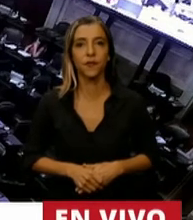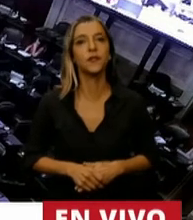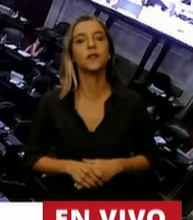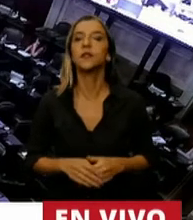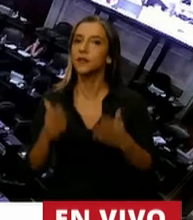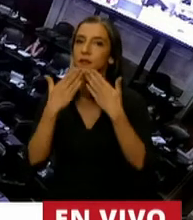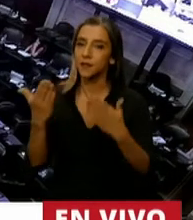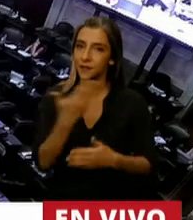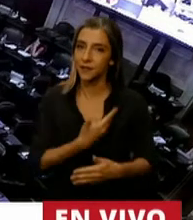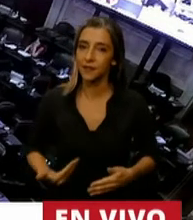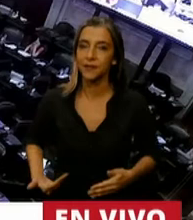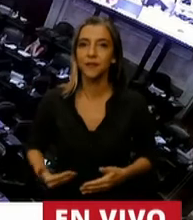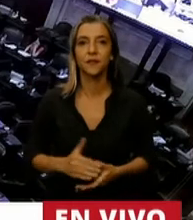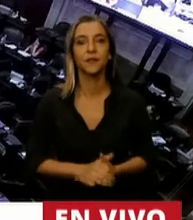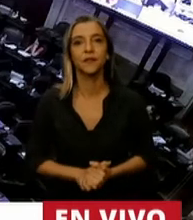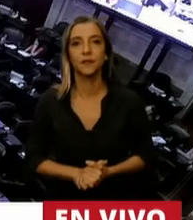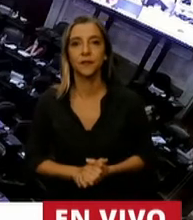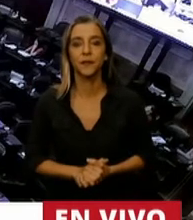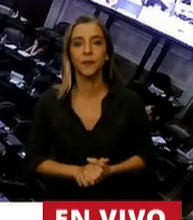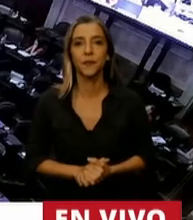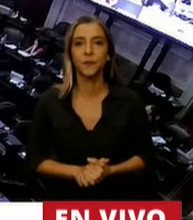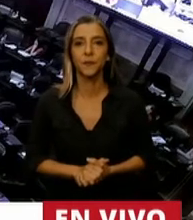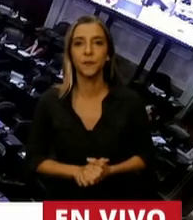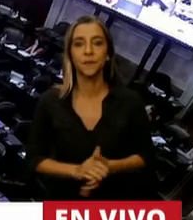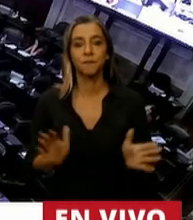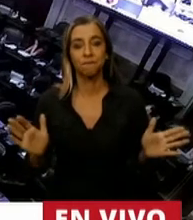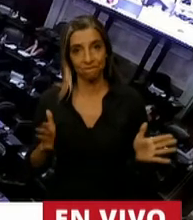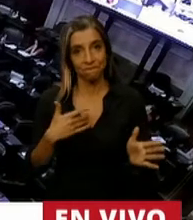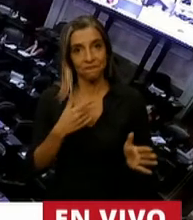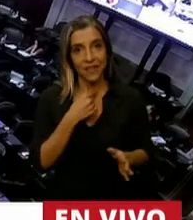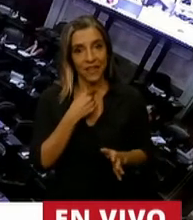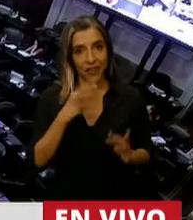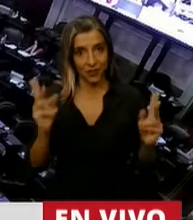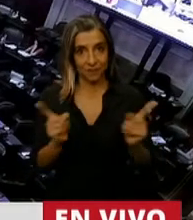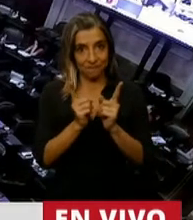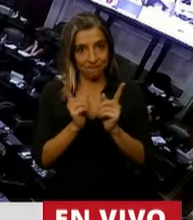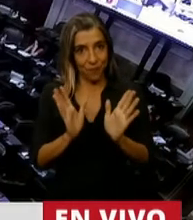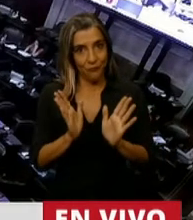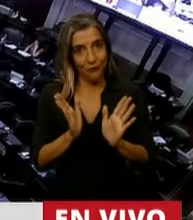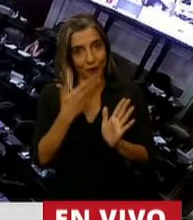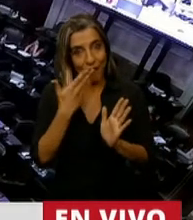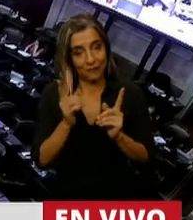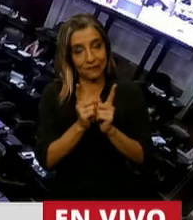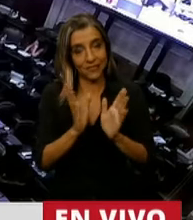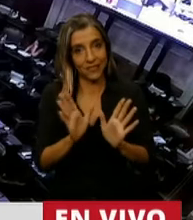Gracias, señor presidente. Intentaré ser conciso y cerrar una idea.